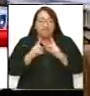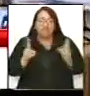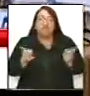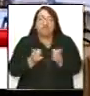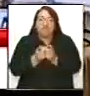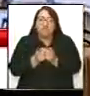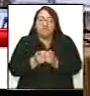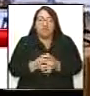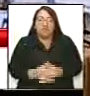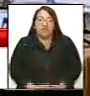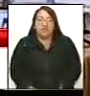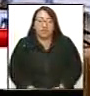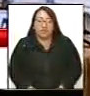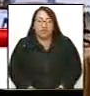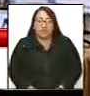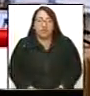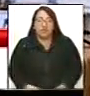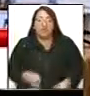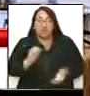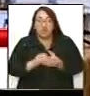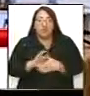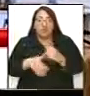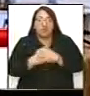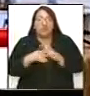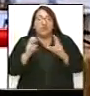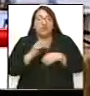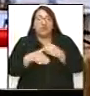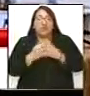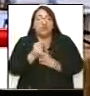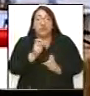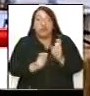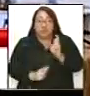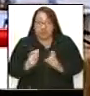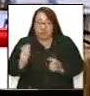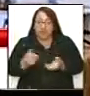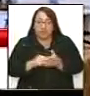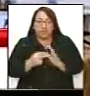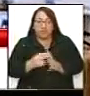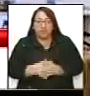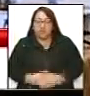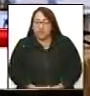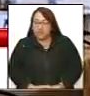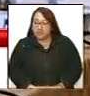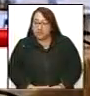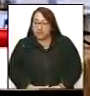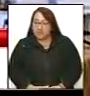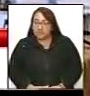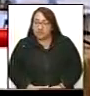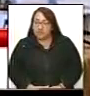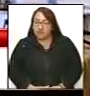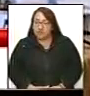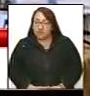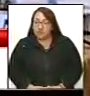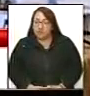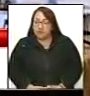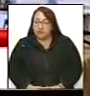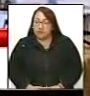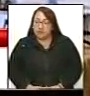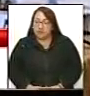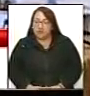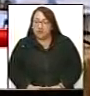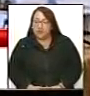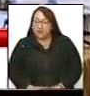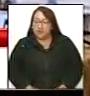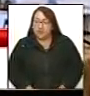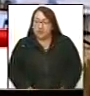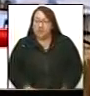brevemente, presentar el tema de la... No, ese no es nuestro link, ¿eh? Ese... No estamos hablando de Becerril, por favor. Ok,